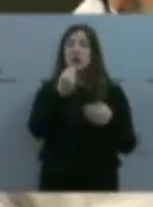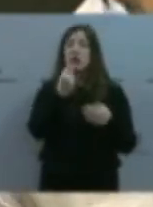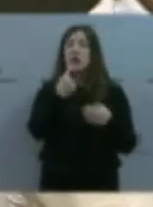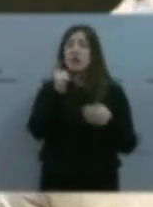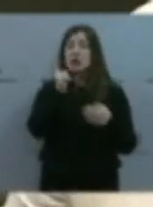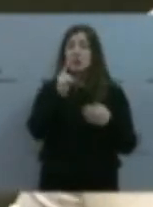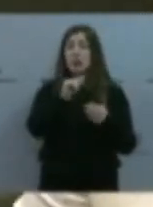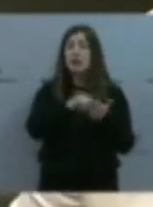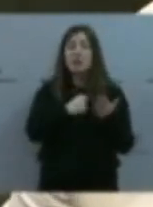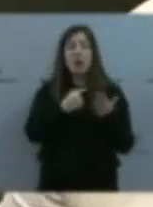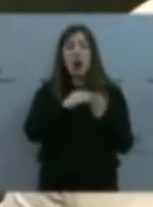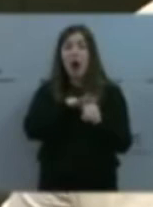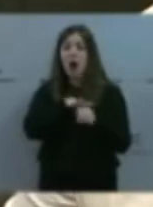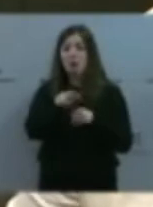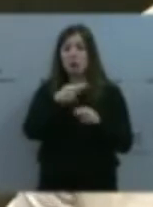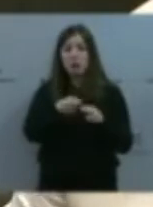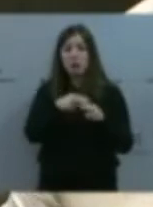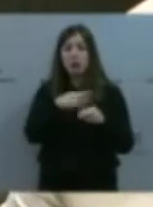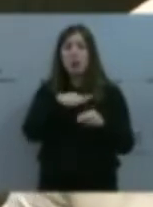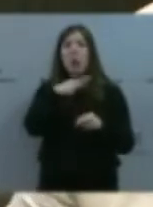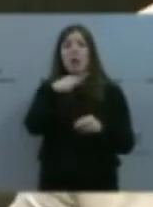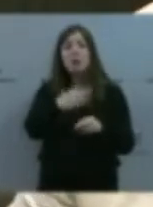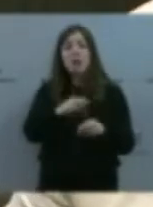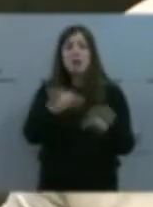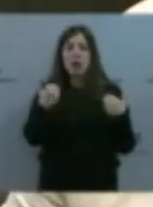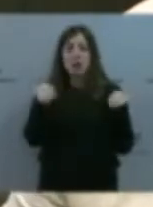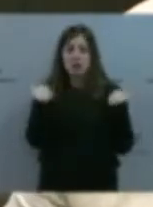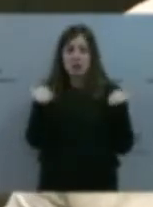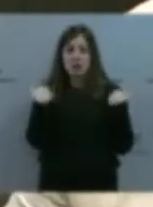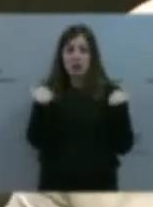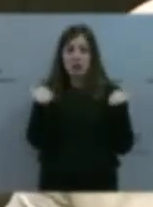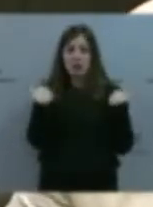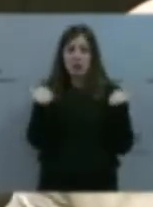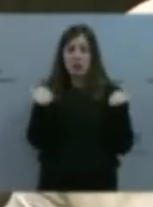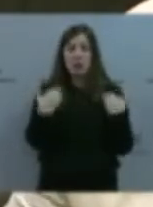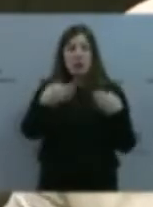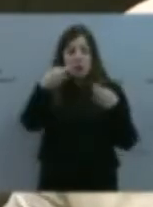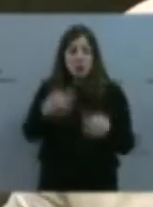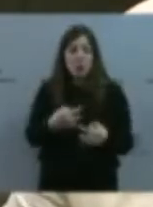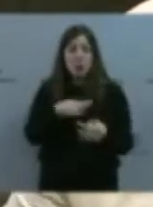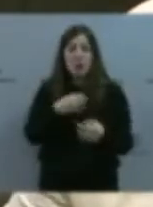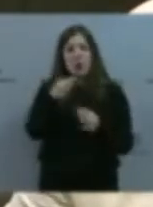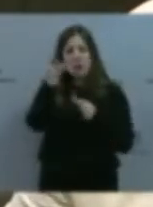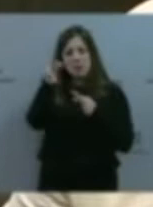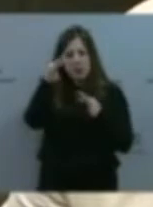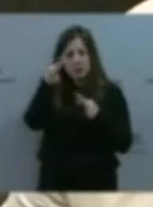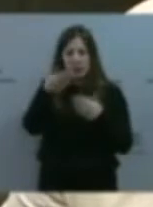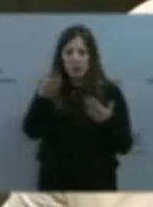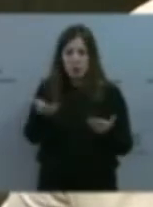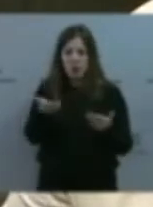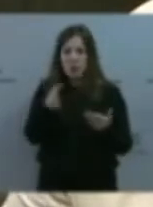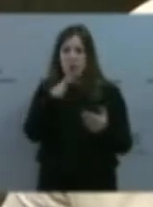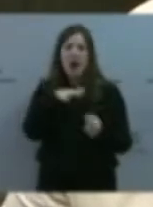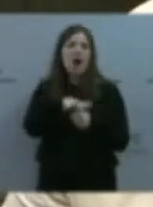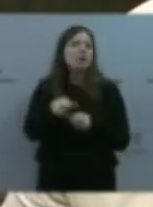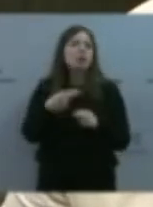dilucidarse esas responsabilidades. Y esa afirmación se puede matizar, porque ¿cuál es el ámbito político? No creemos que se pueda reducir